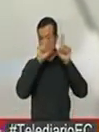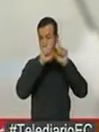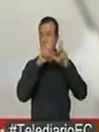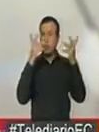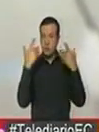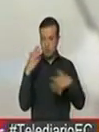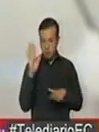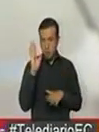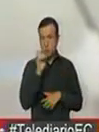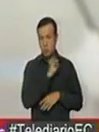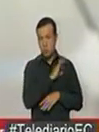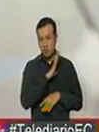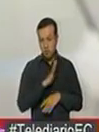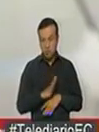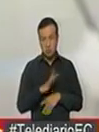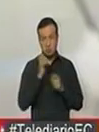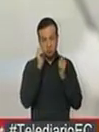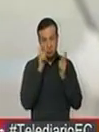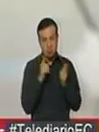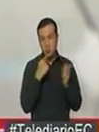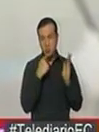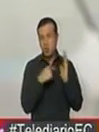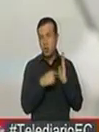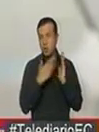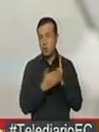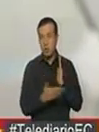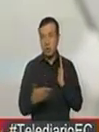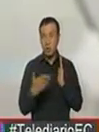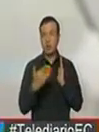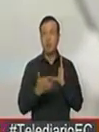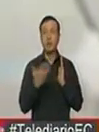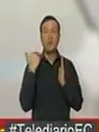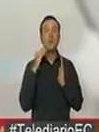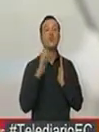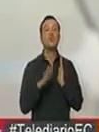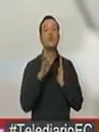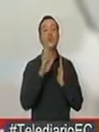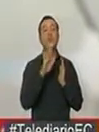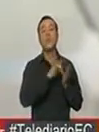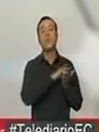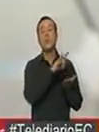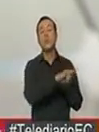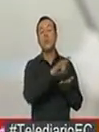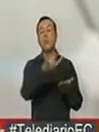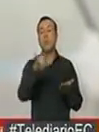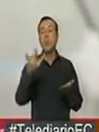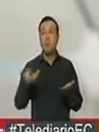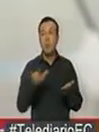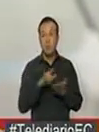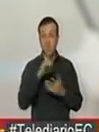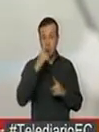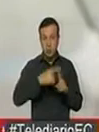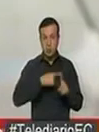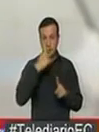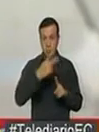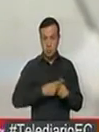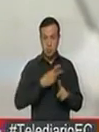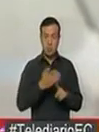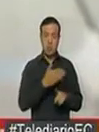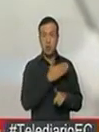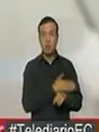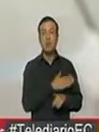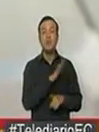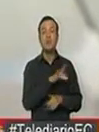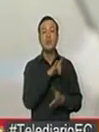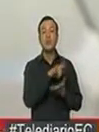privados medidas preventivas en este tipo, tales como el historial de los pasajeros De con acuerdo. un mes o dos meses de anticipación para ver cuáles han